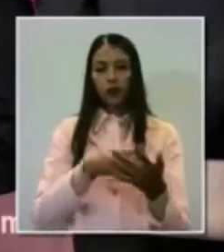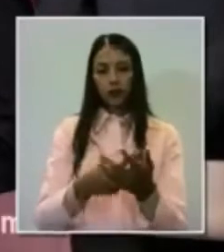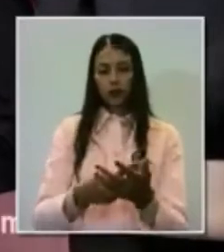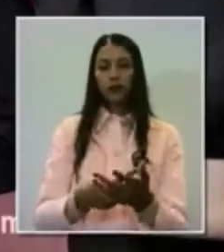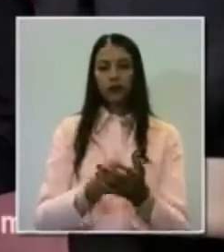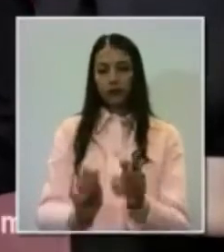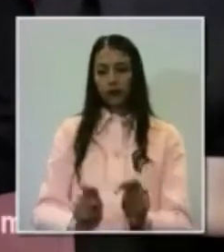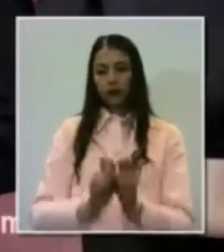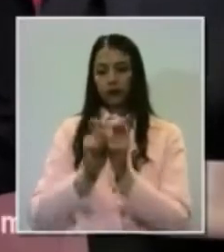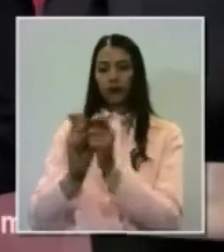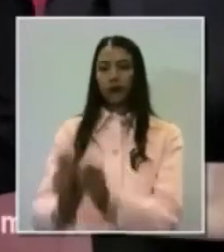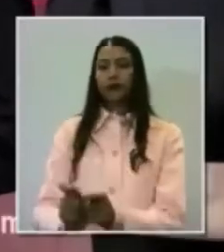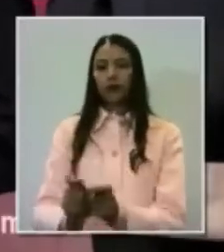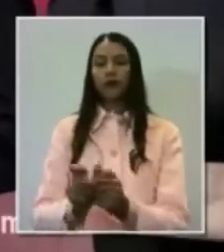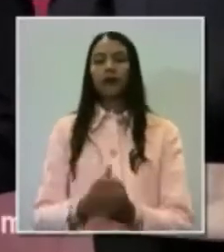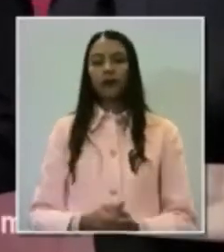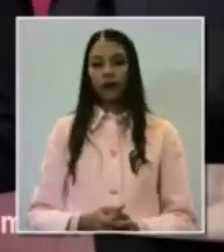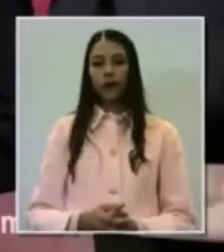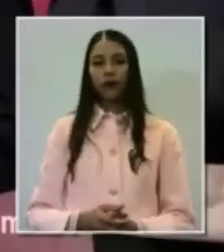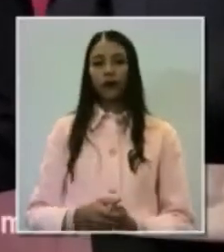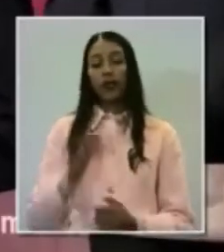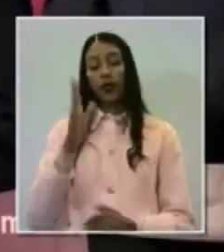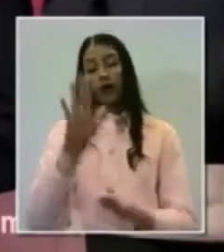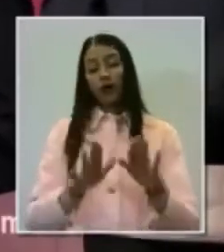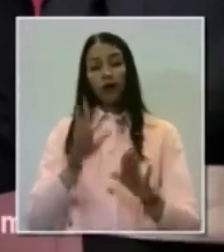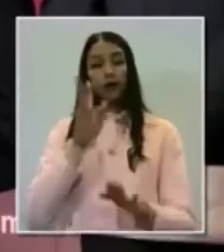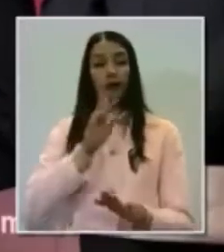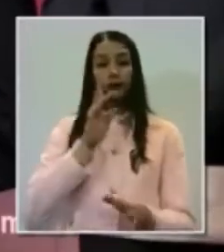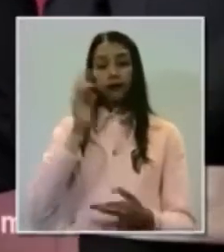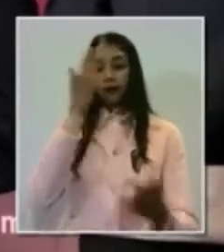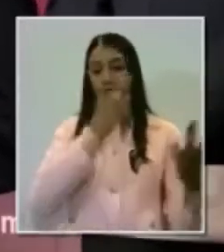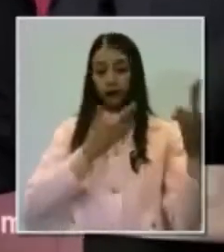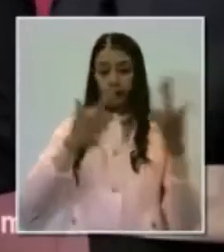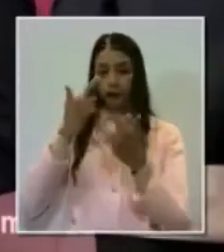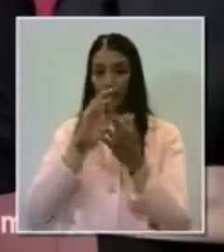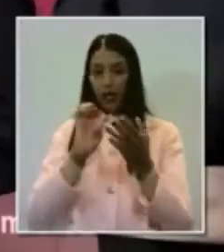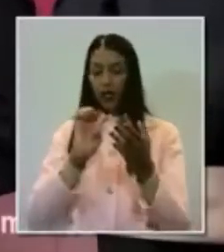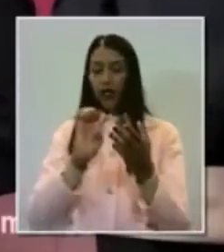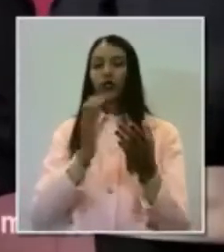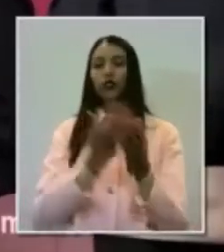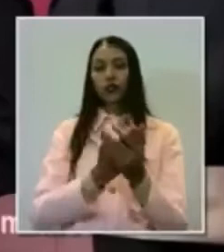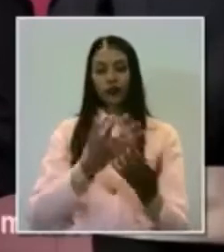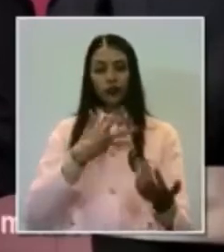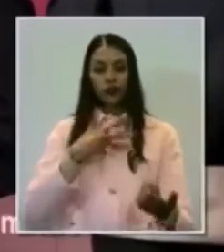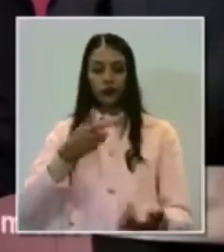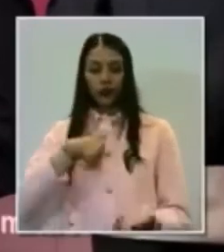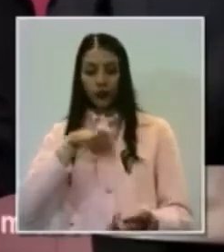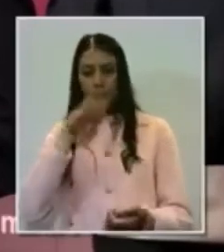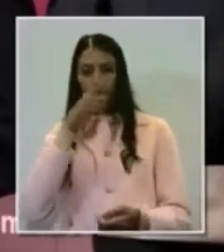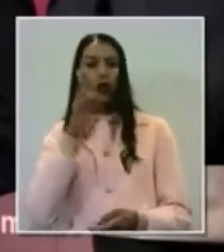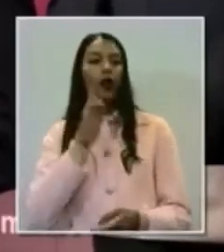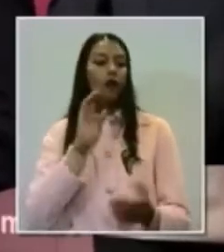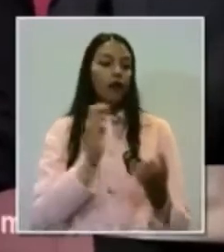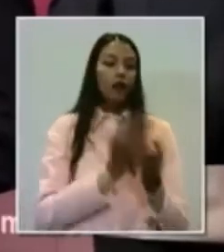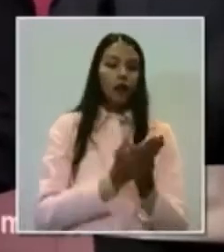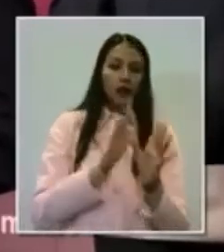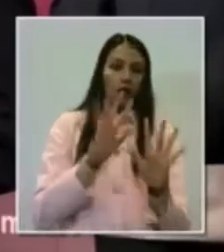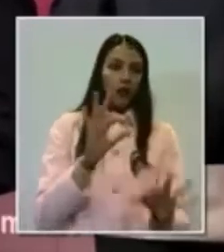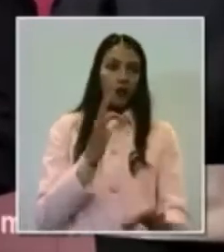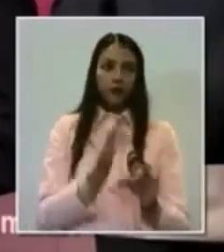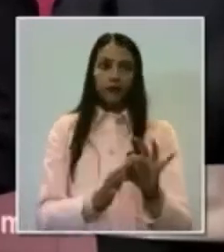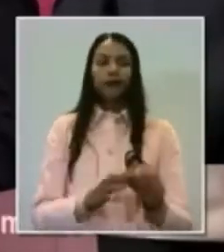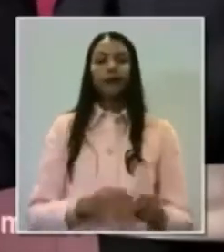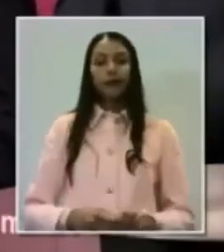afuera, dependiendo todavía en el análisis del archivo que tenemos nosotros para los expedientes conformados.